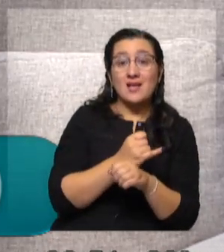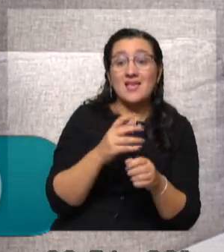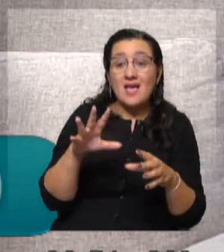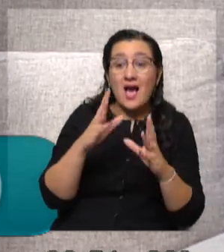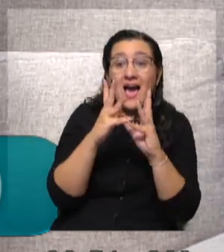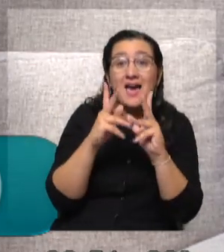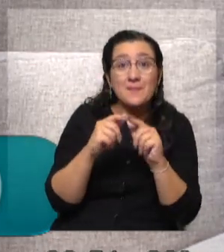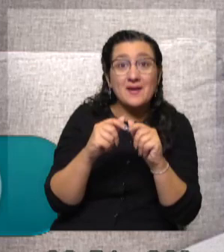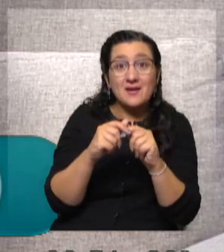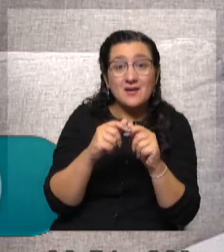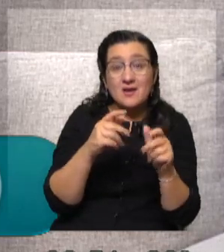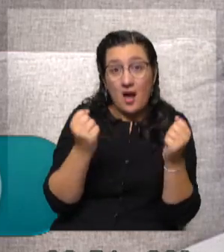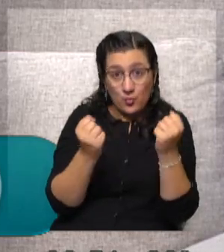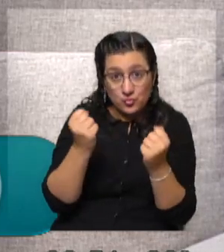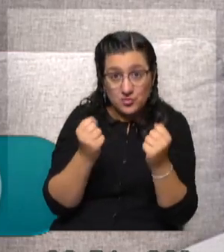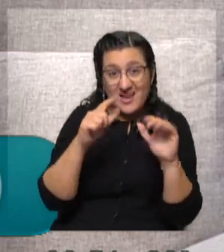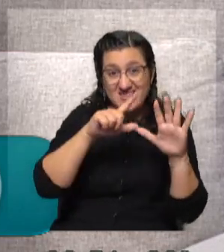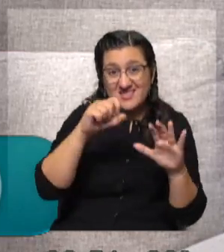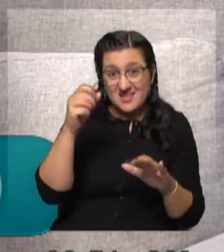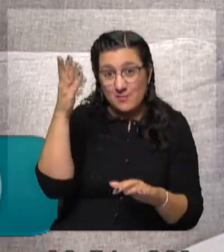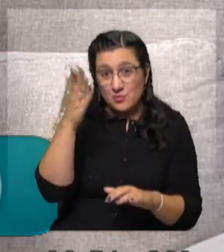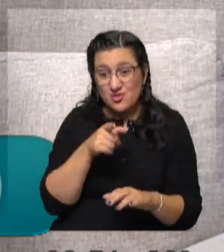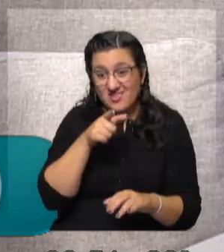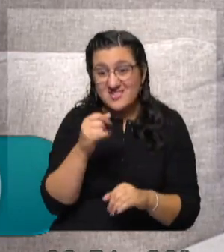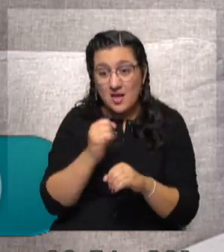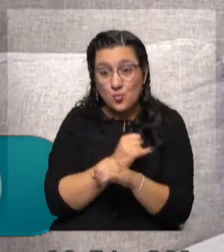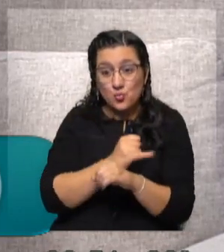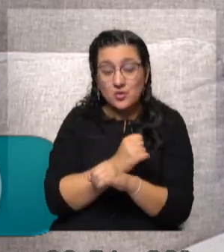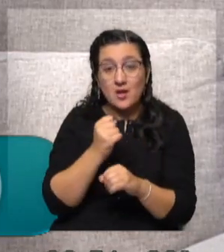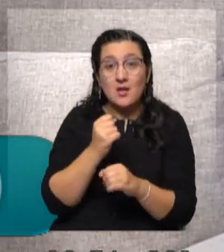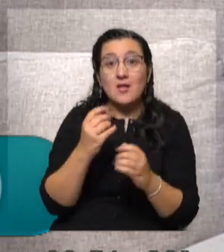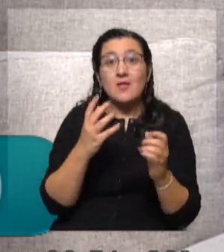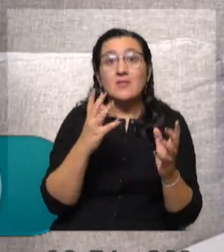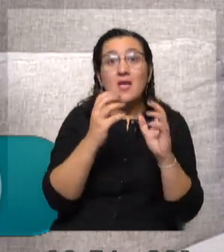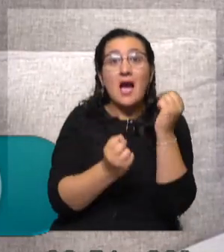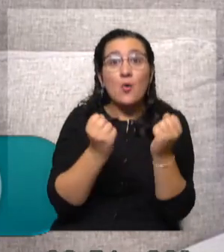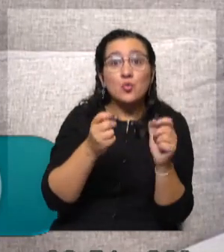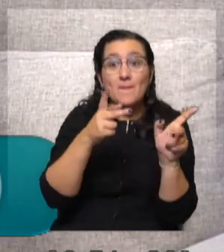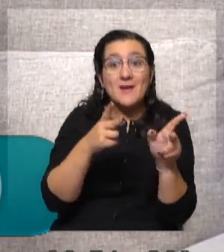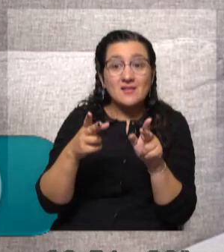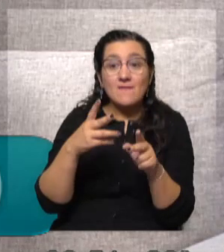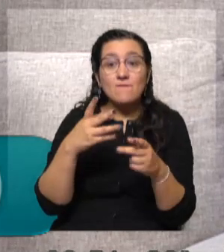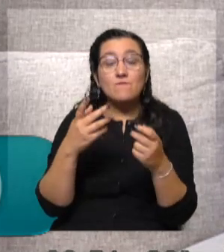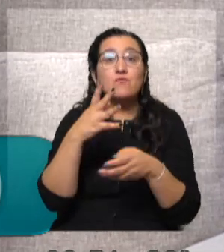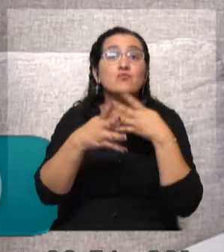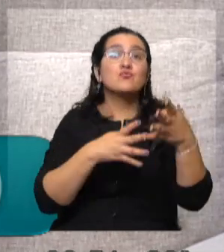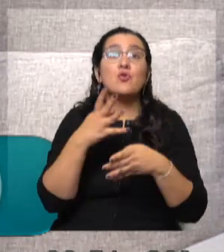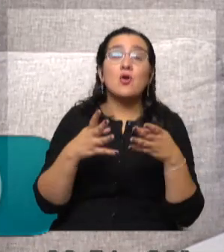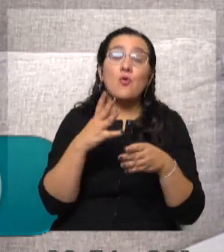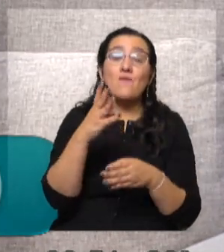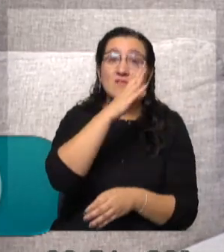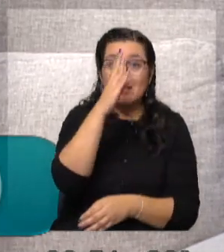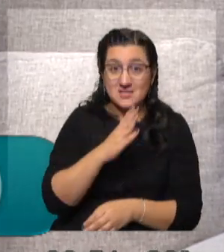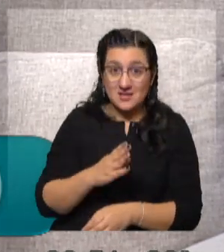Brasil y Argentina el 70 por de esa industria uruguaya de autopartes funciona con Brasil O sea si Brasil no nos